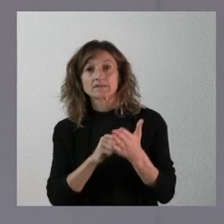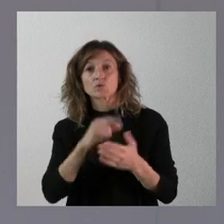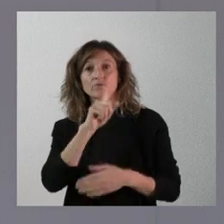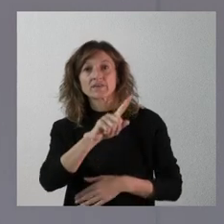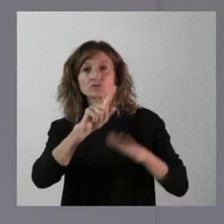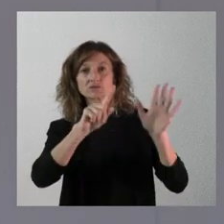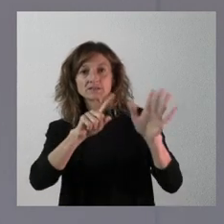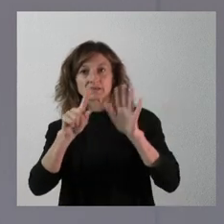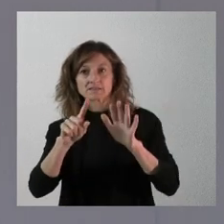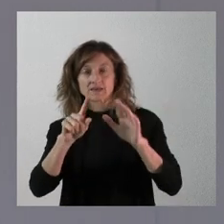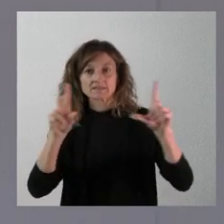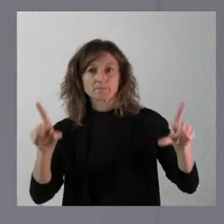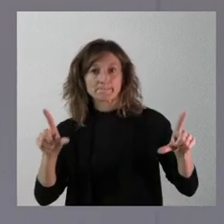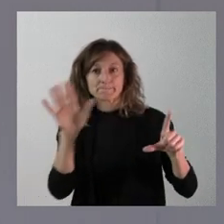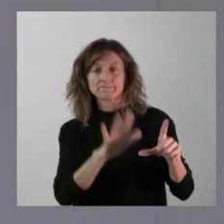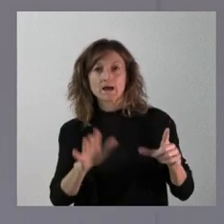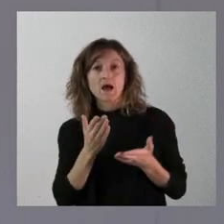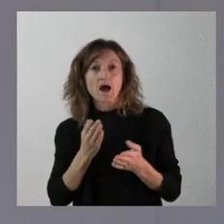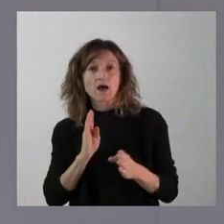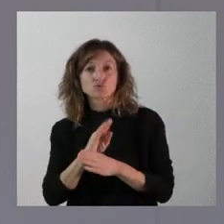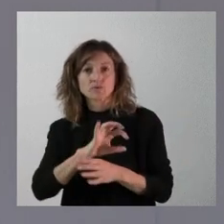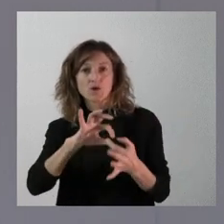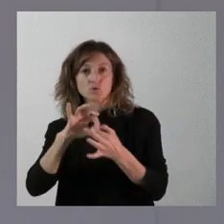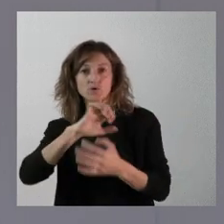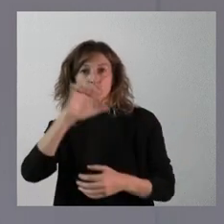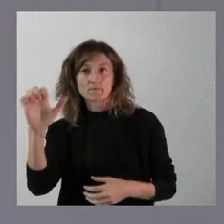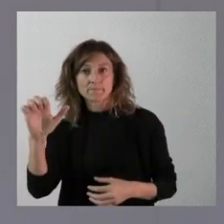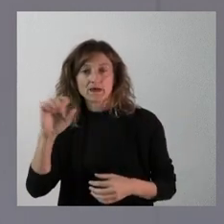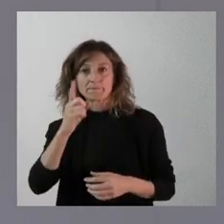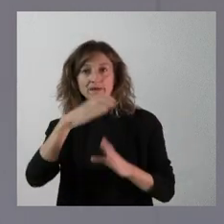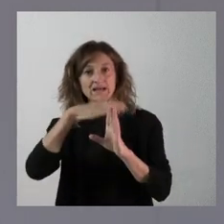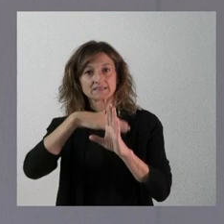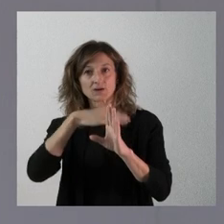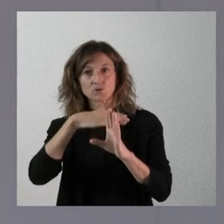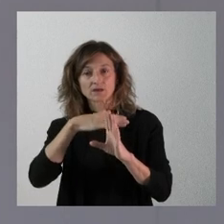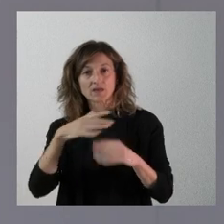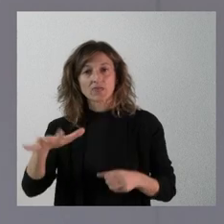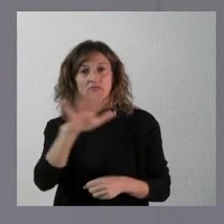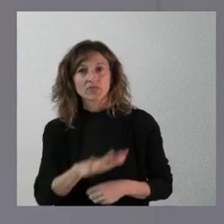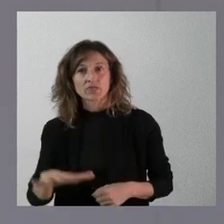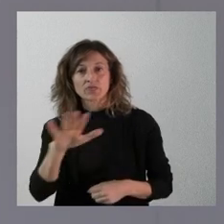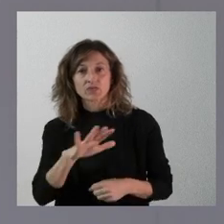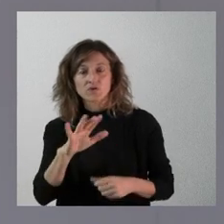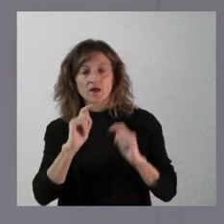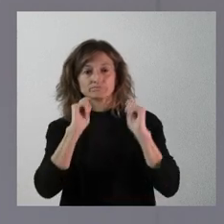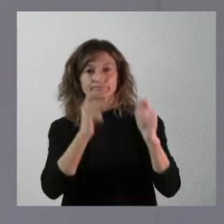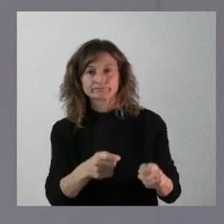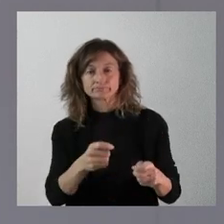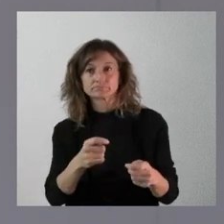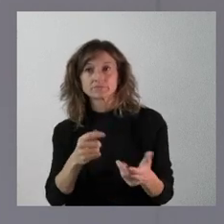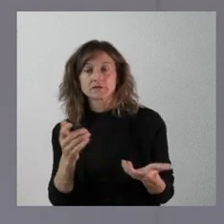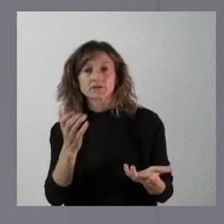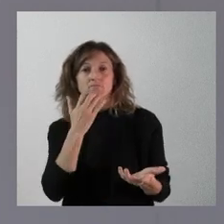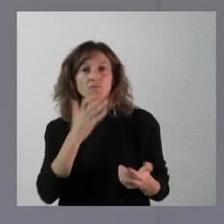del mapa de ayudas de la Unión Europea hay una primera categoría para zonas predeterminadas entendiendo como